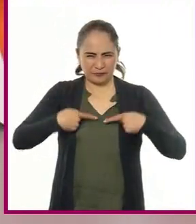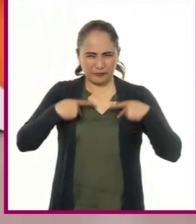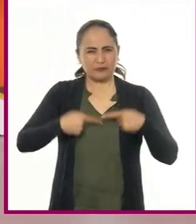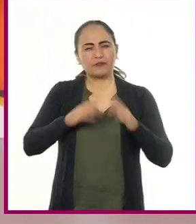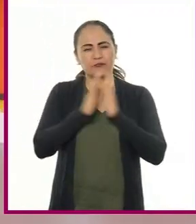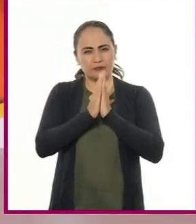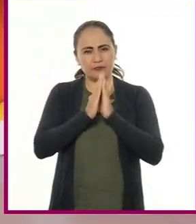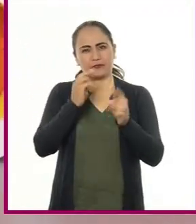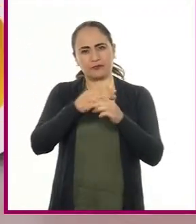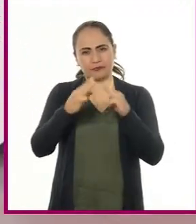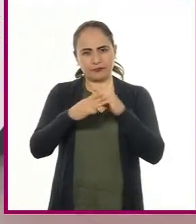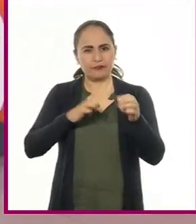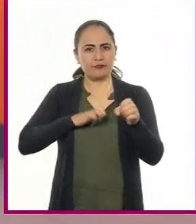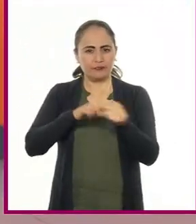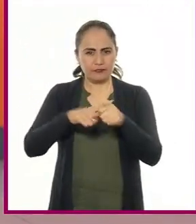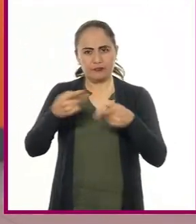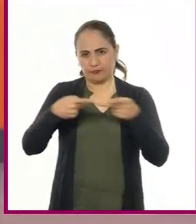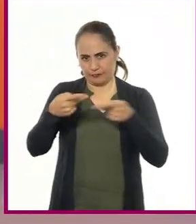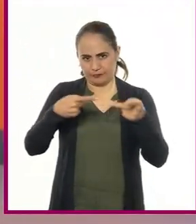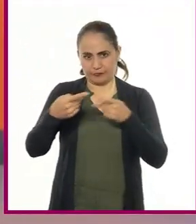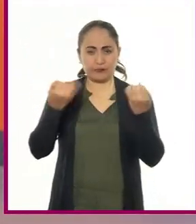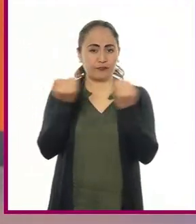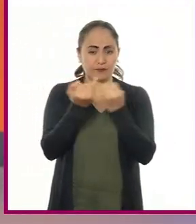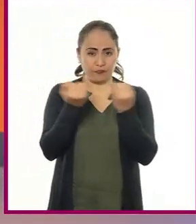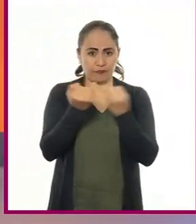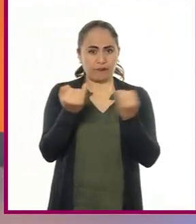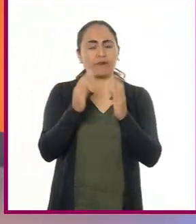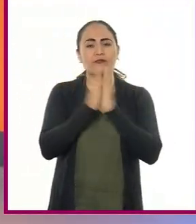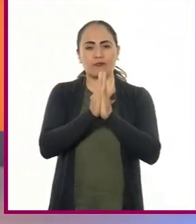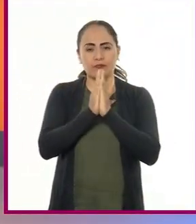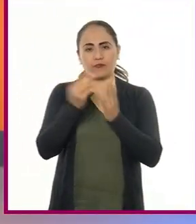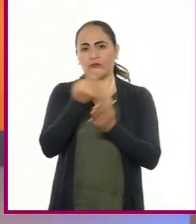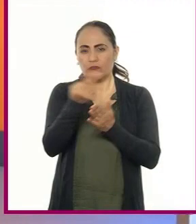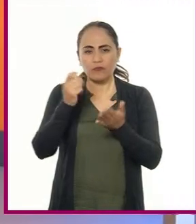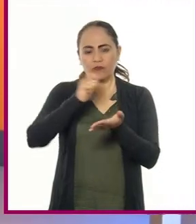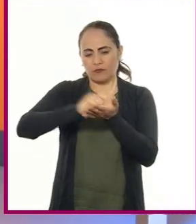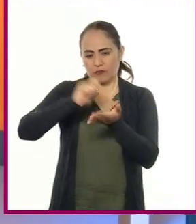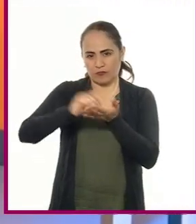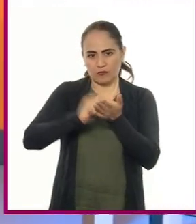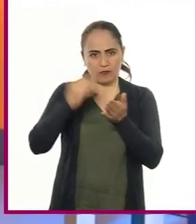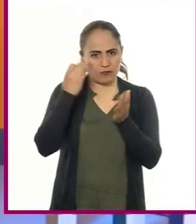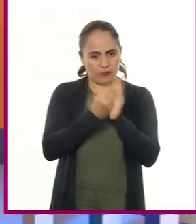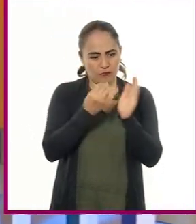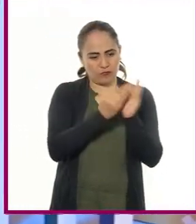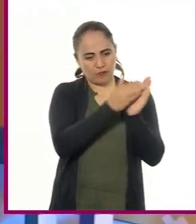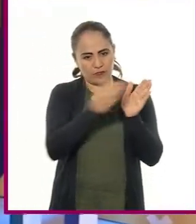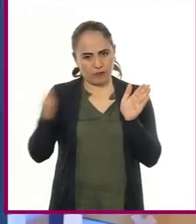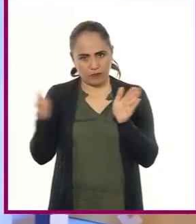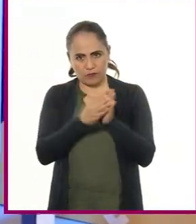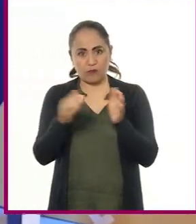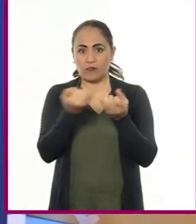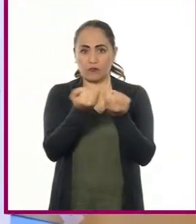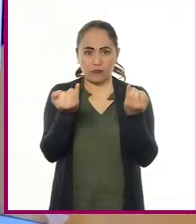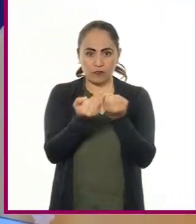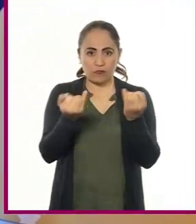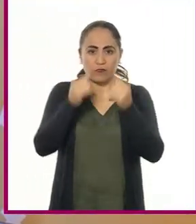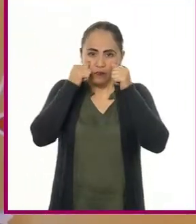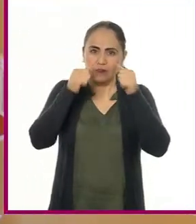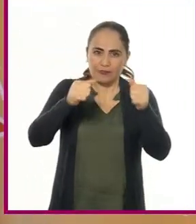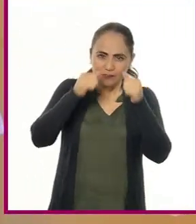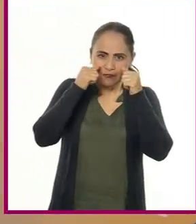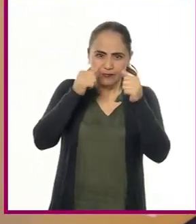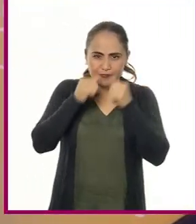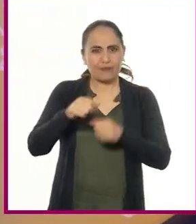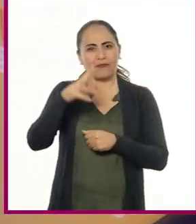regleta. Asimismo, se necesita que realicen sus anotaciones durante la sesión y se mantengan en buena disposición a